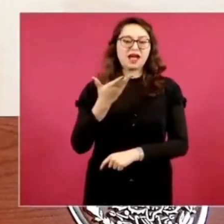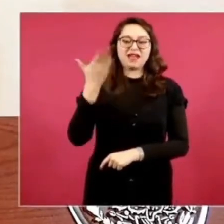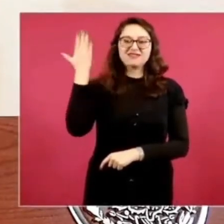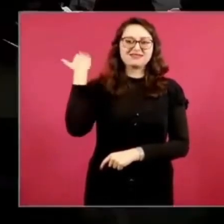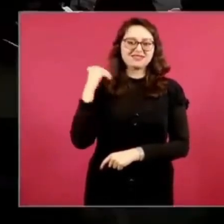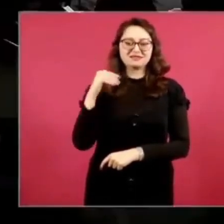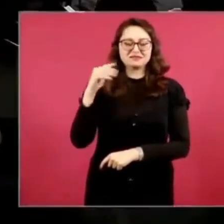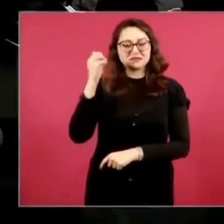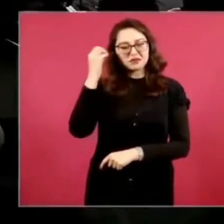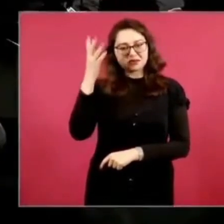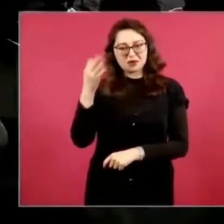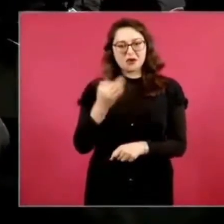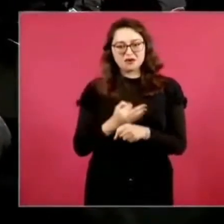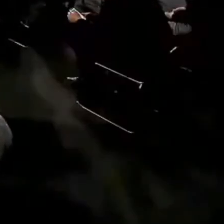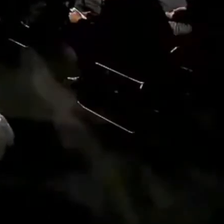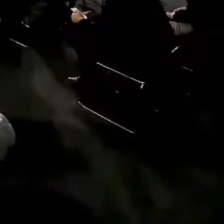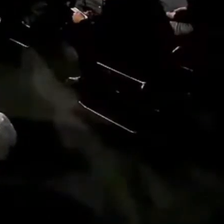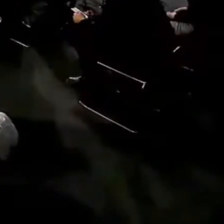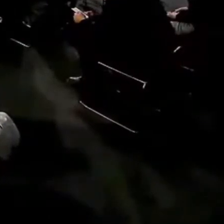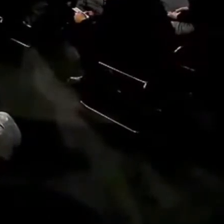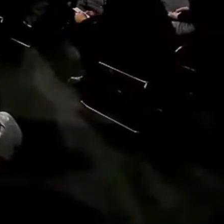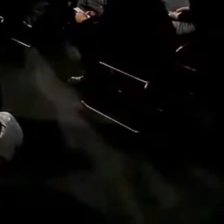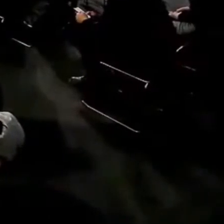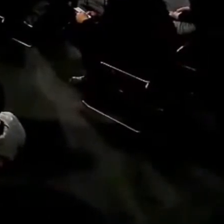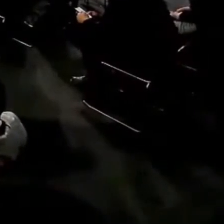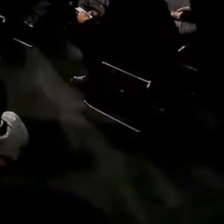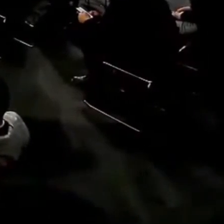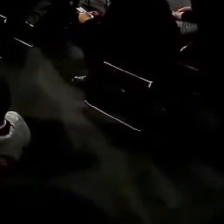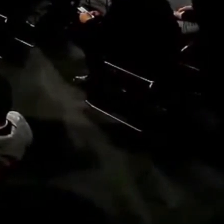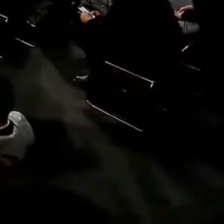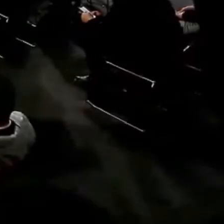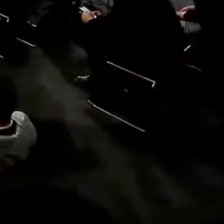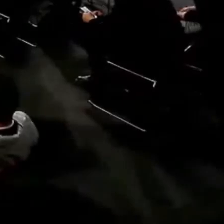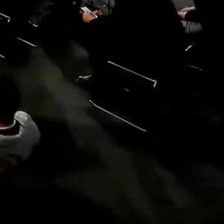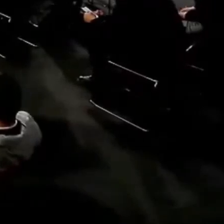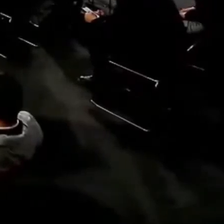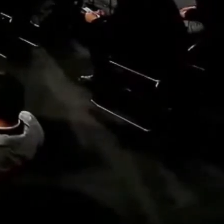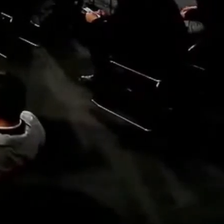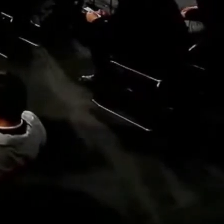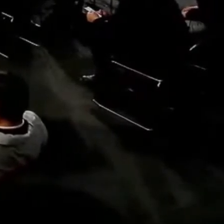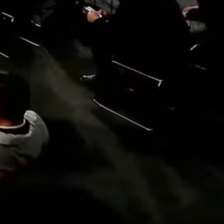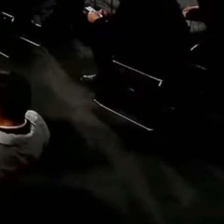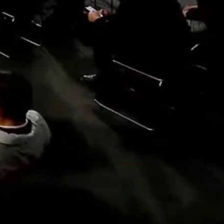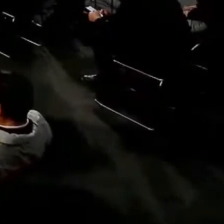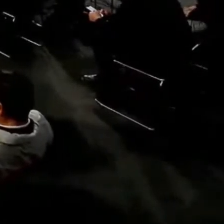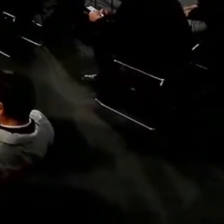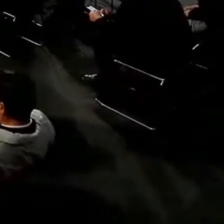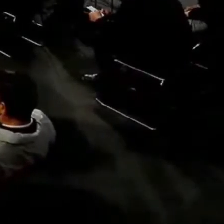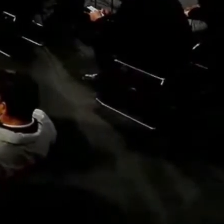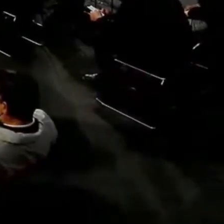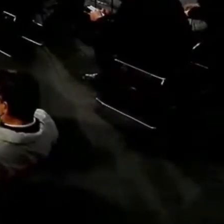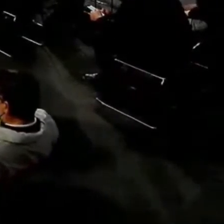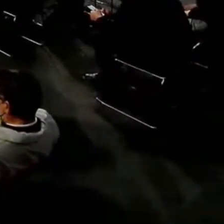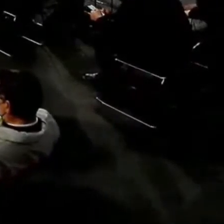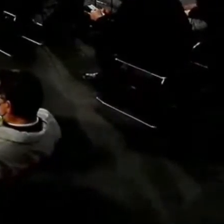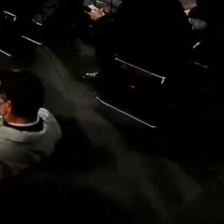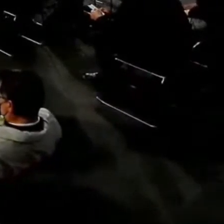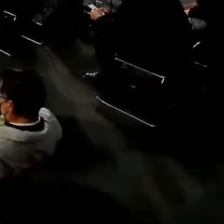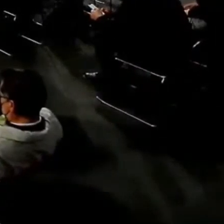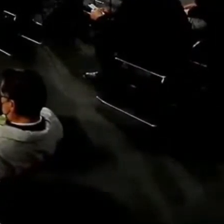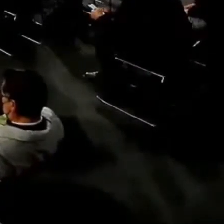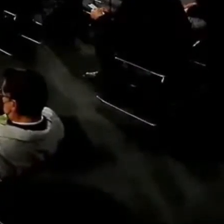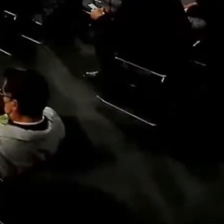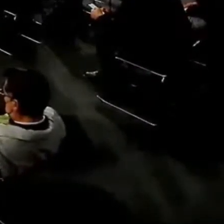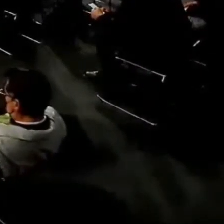aplicaba, pero cuando éramos niños, jóvenes, allá de